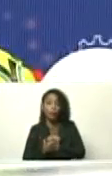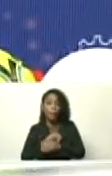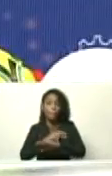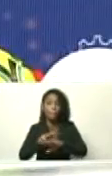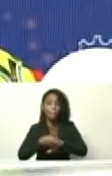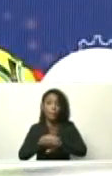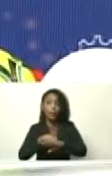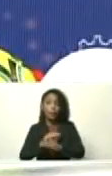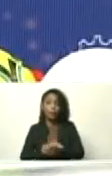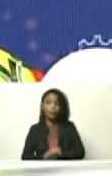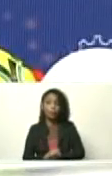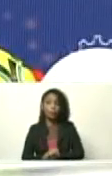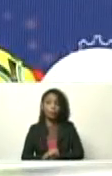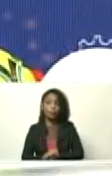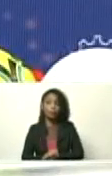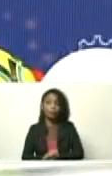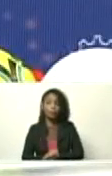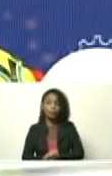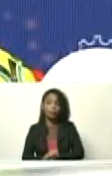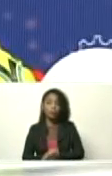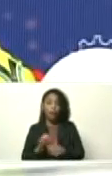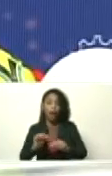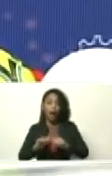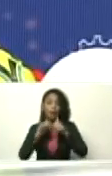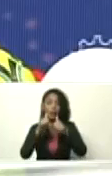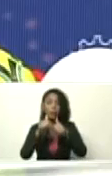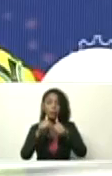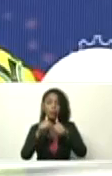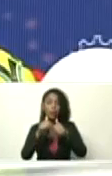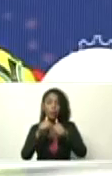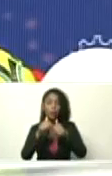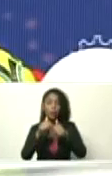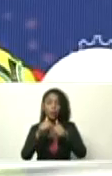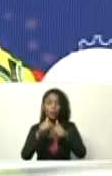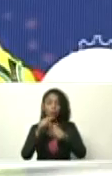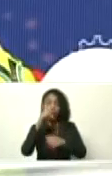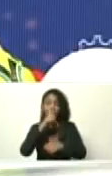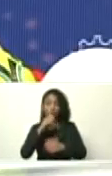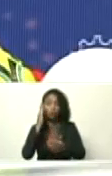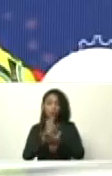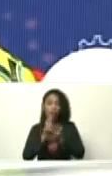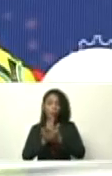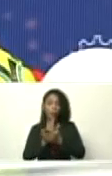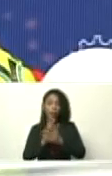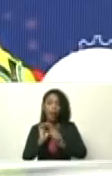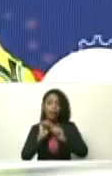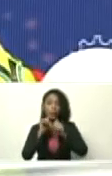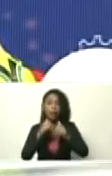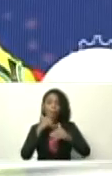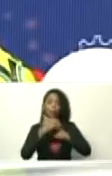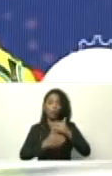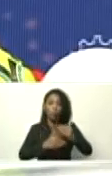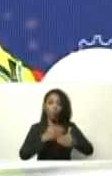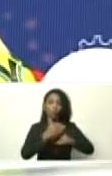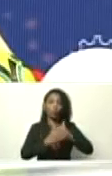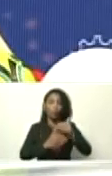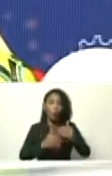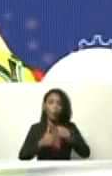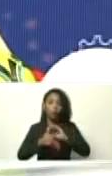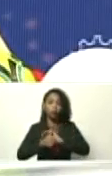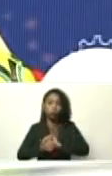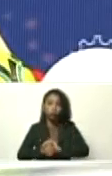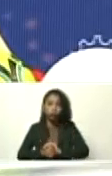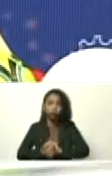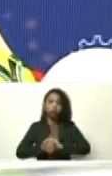ministra, el inicio de año siempre se inicia poco a poco, pues. Siempre. Lentamente,